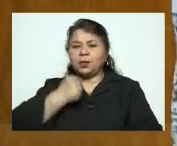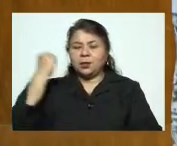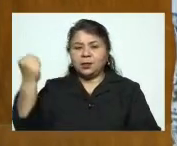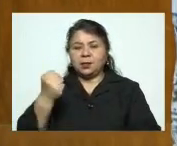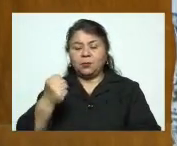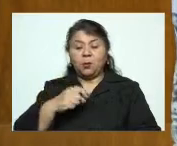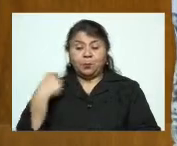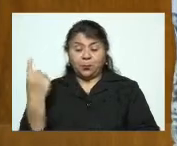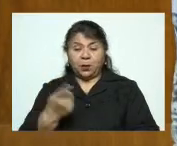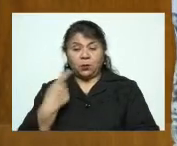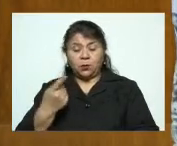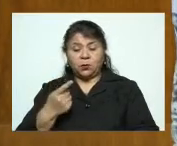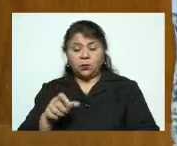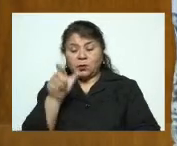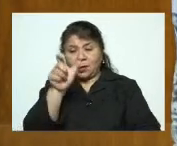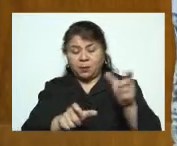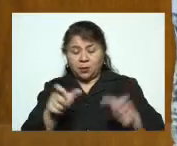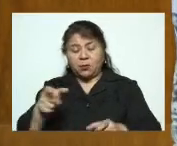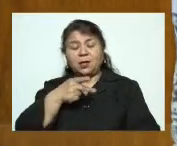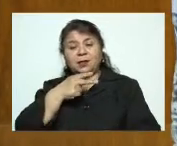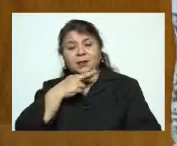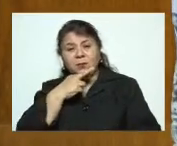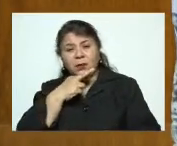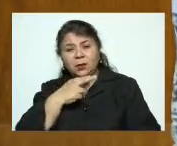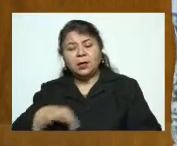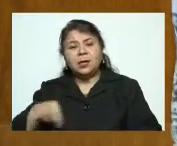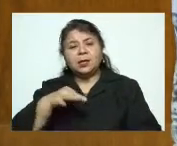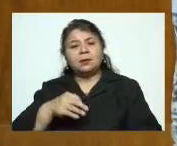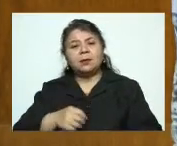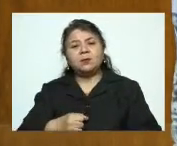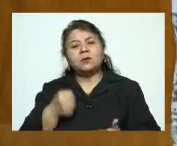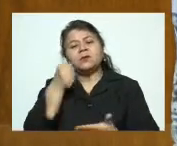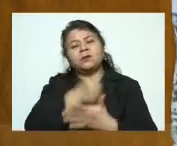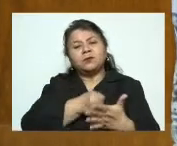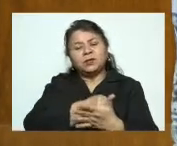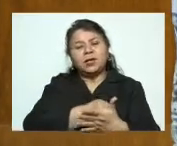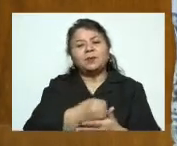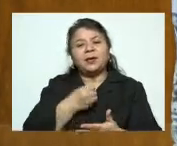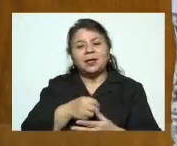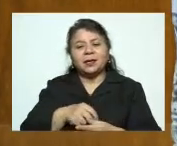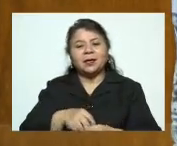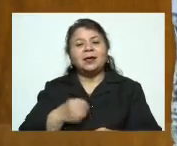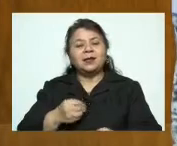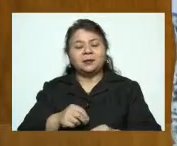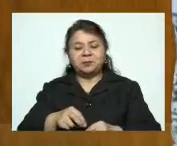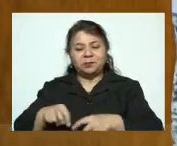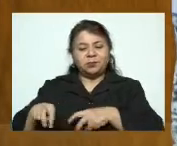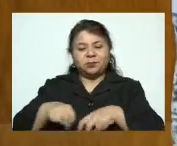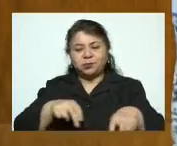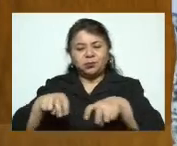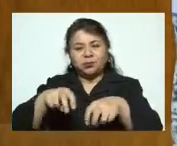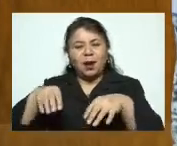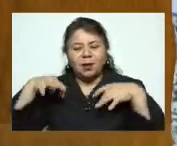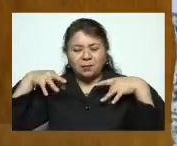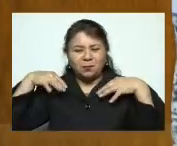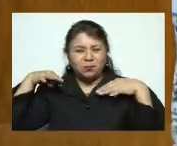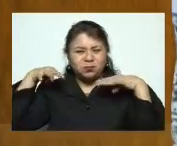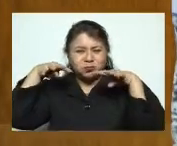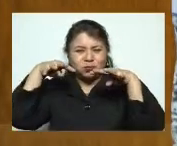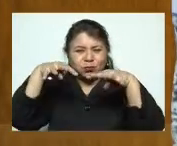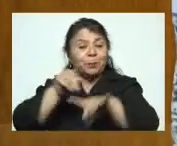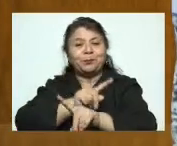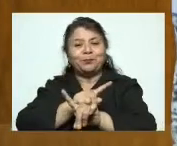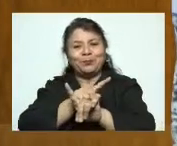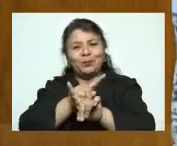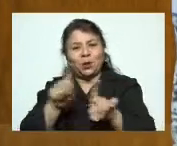especial énfasis en evitar la mayor circulación, porque de esta manera vamos a evitar la mayor